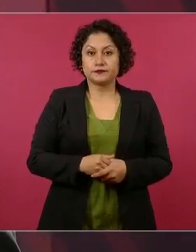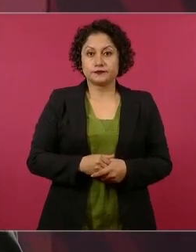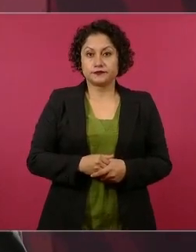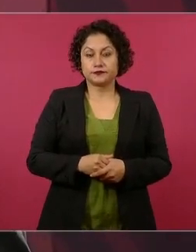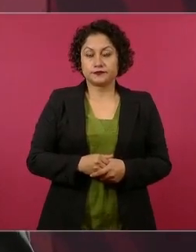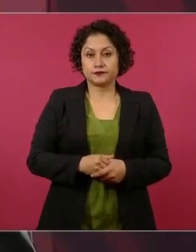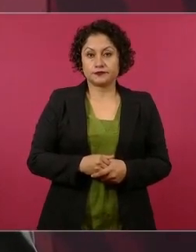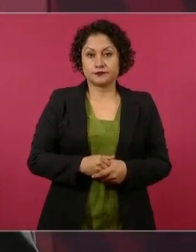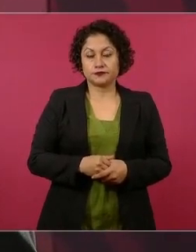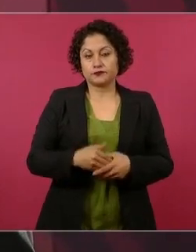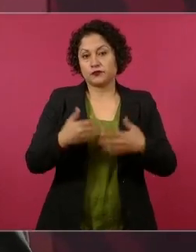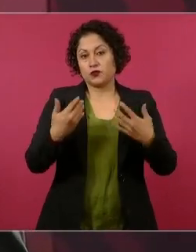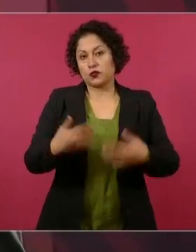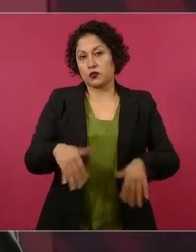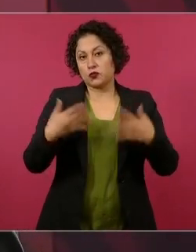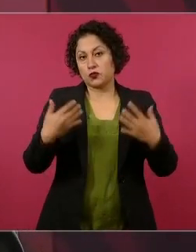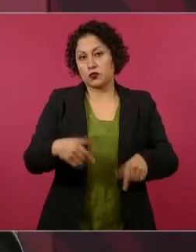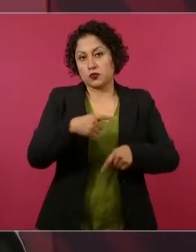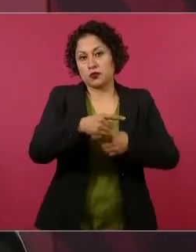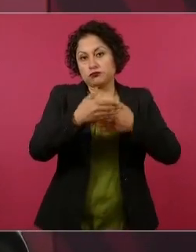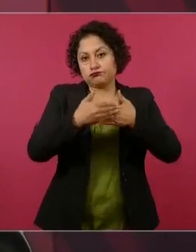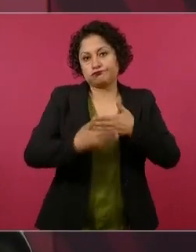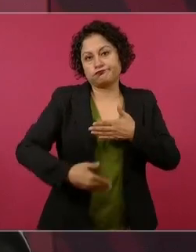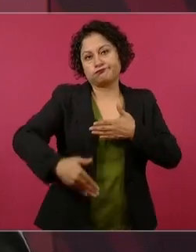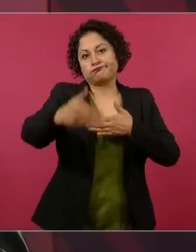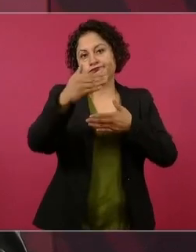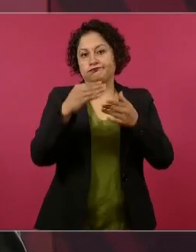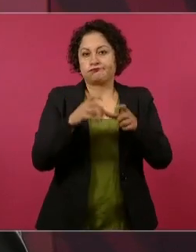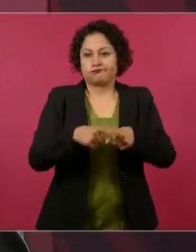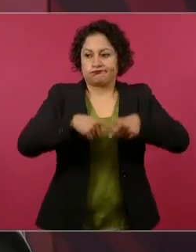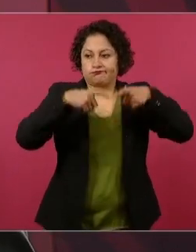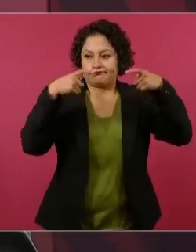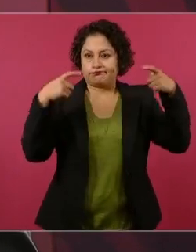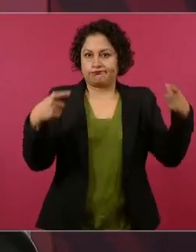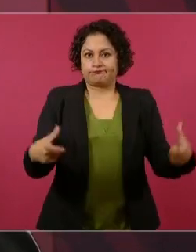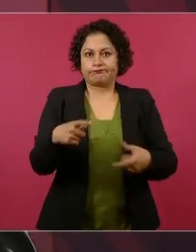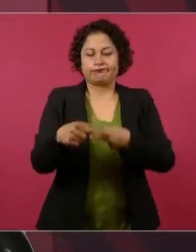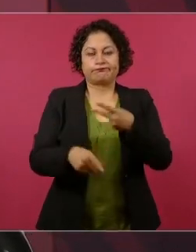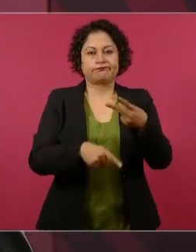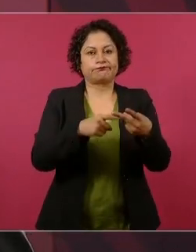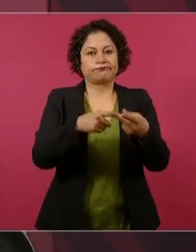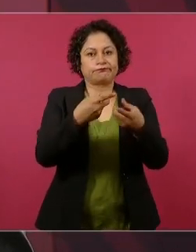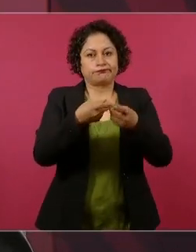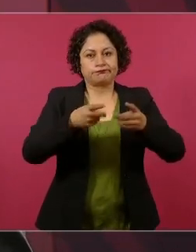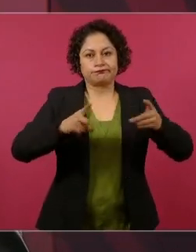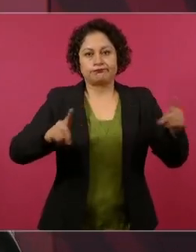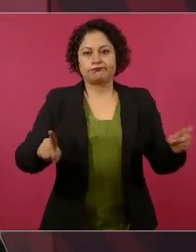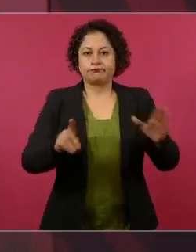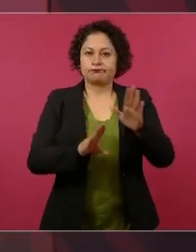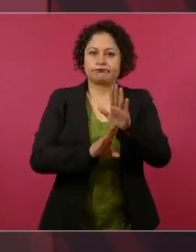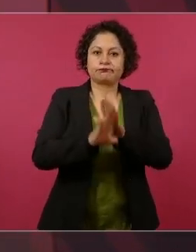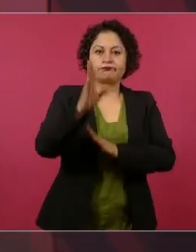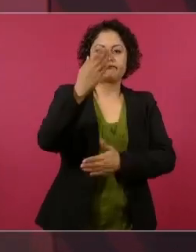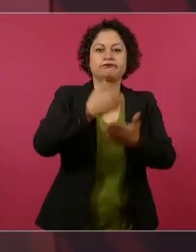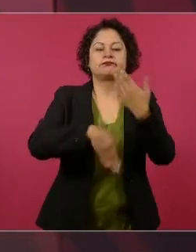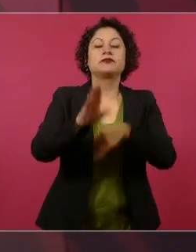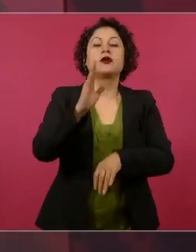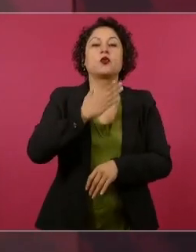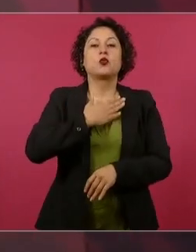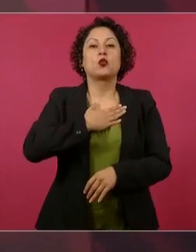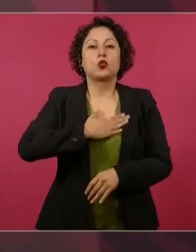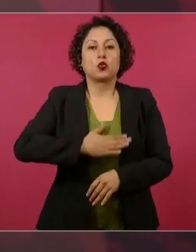un porvenir de progreso, de justicia en Sonora, y yo veo